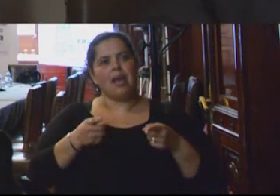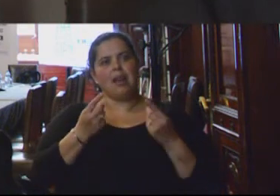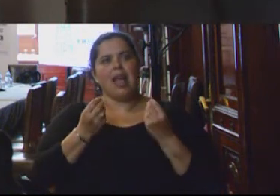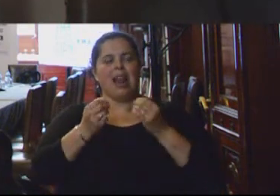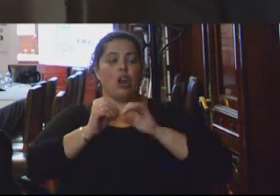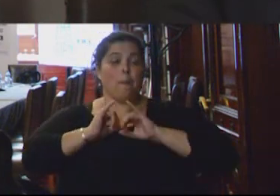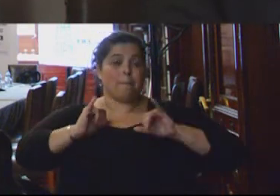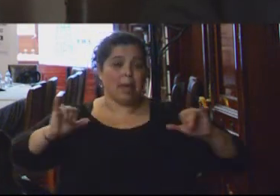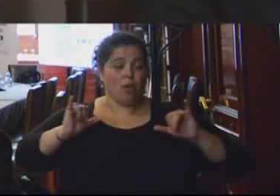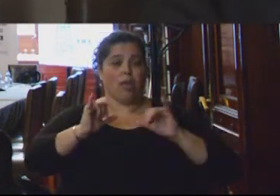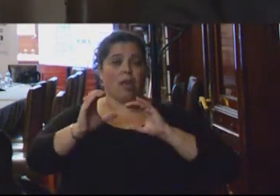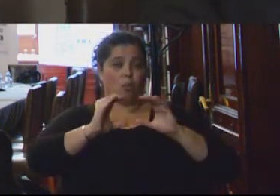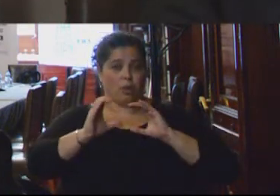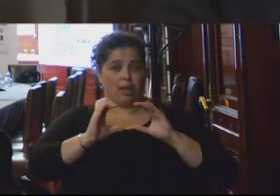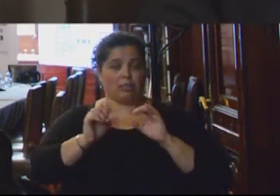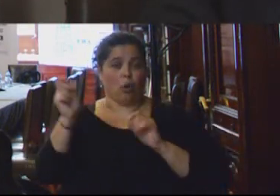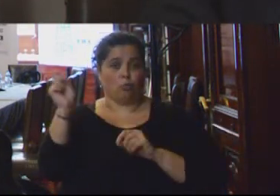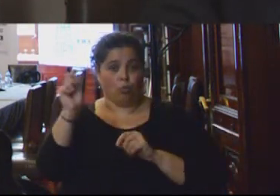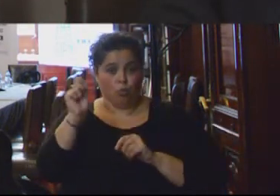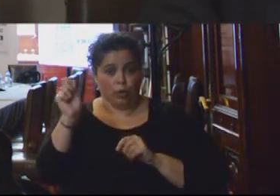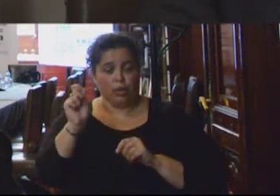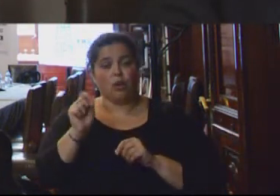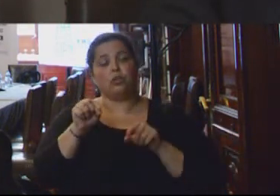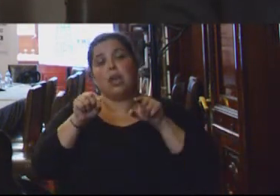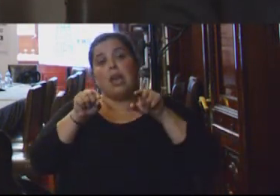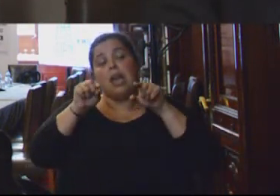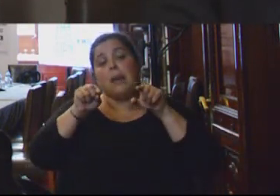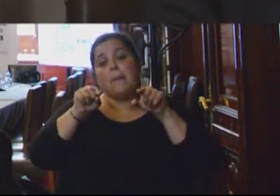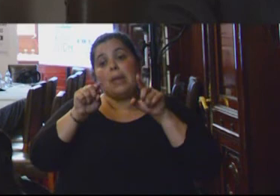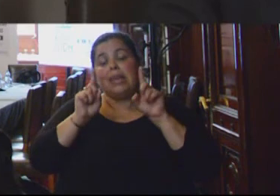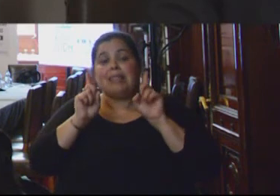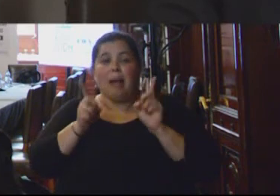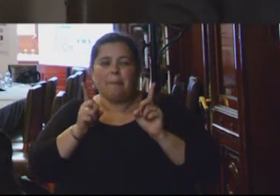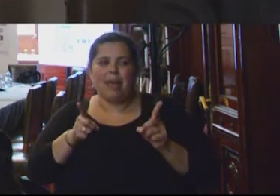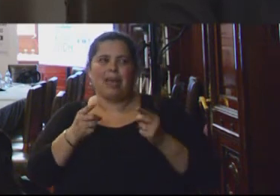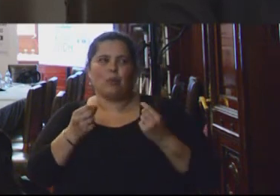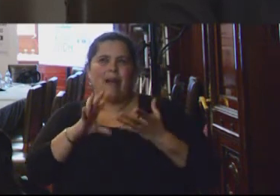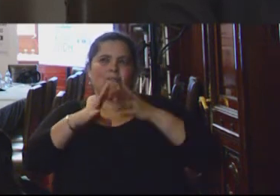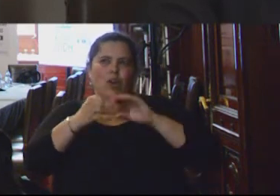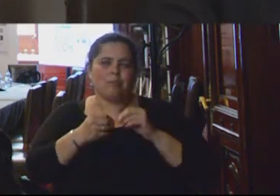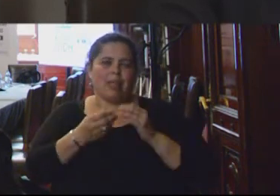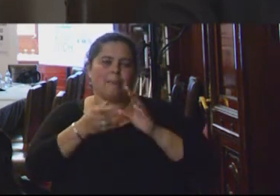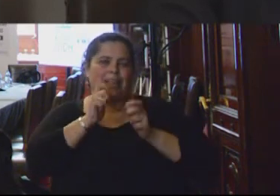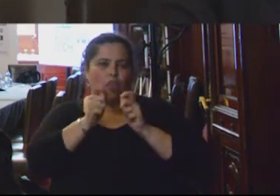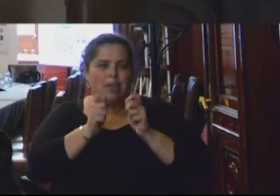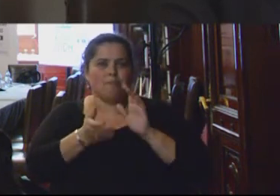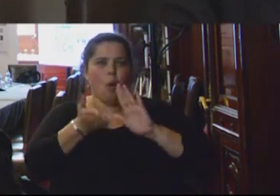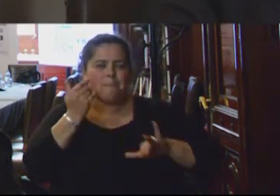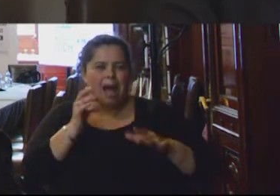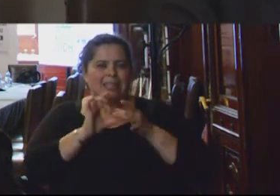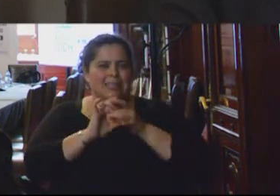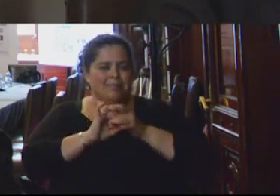e incautados que han marcado una línea editorial más pluralista y más profesional, alejándose